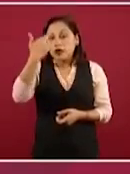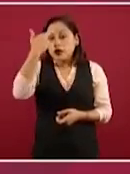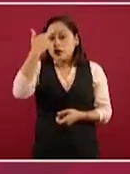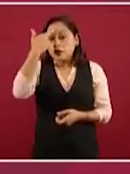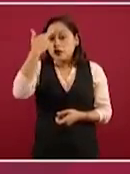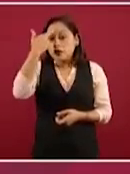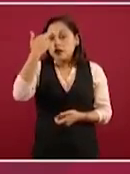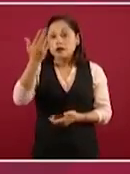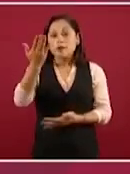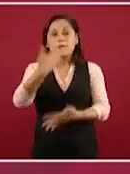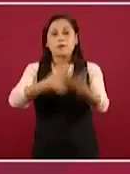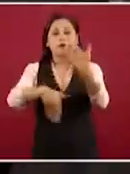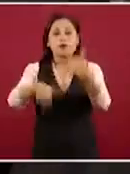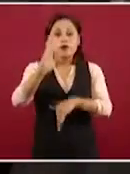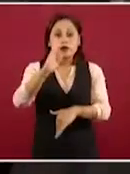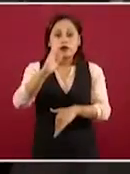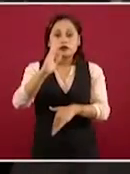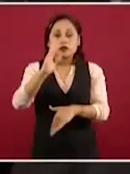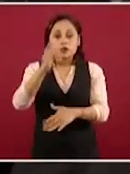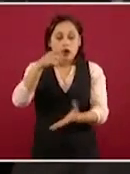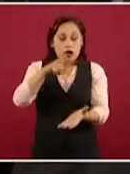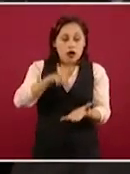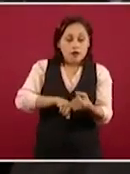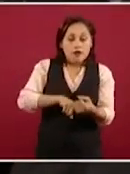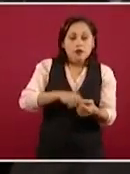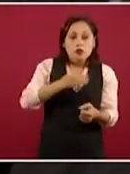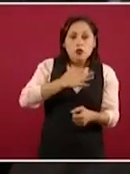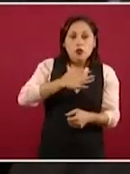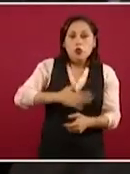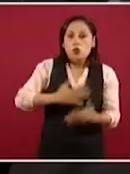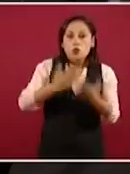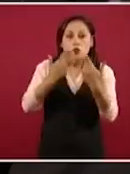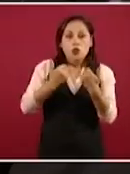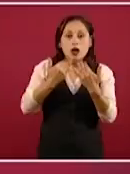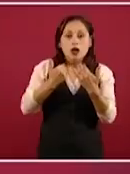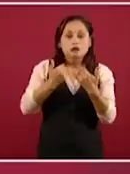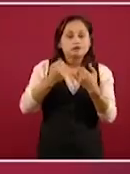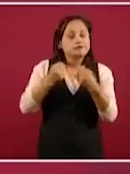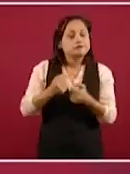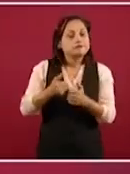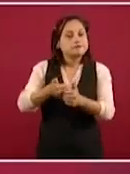sin justicia es retroceso.